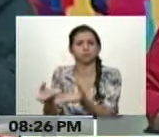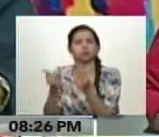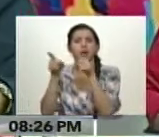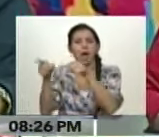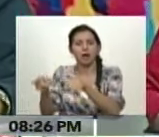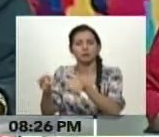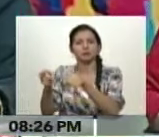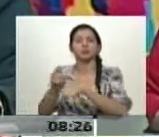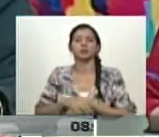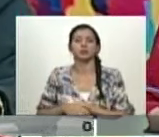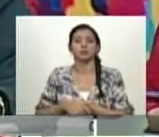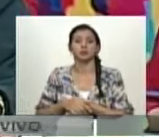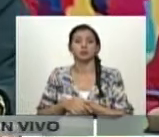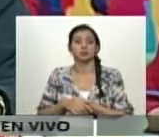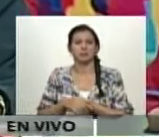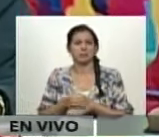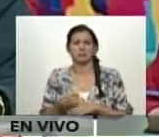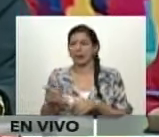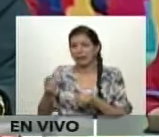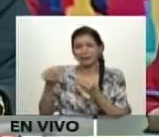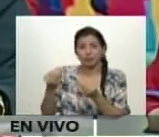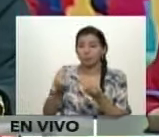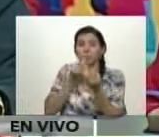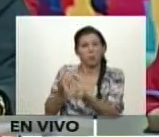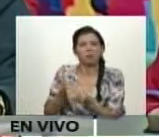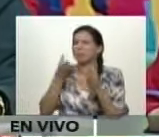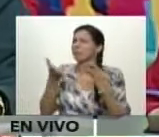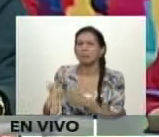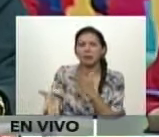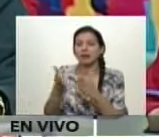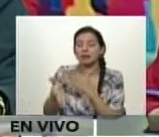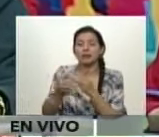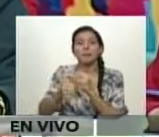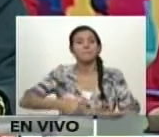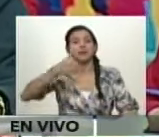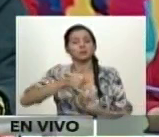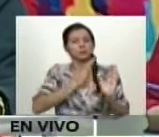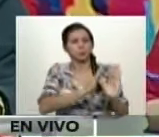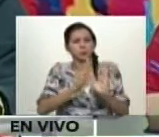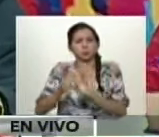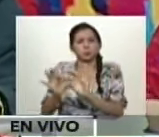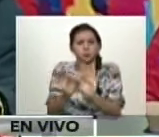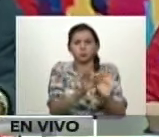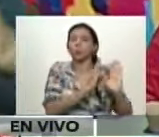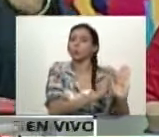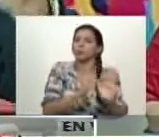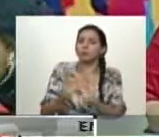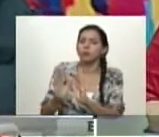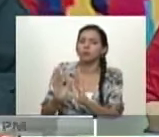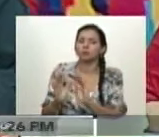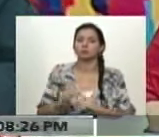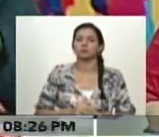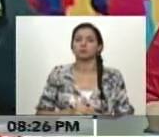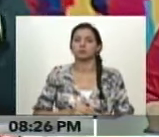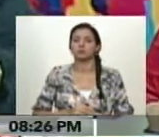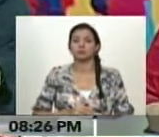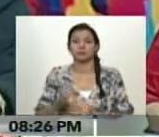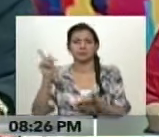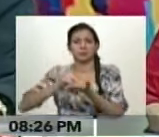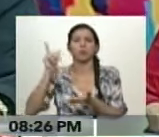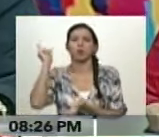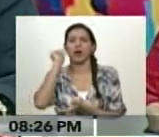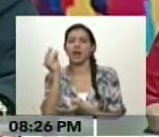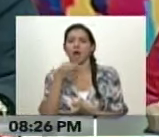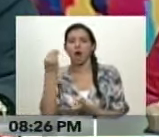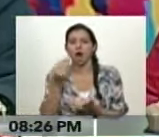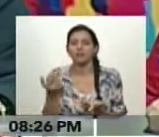para que se eleve el nivel de organización y expansión de las fuerzas sociales, de las mujeres, de los